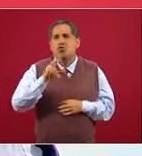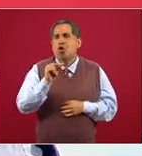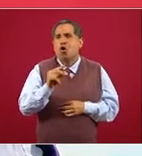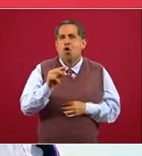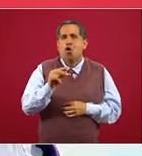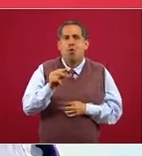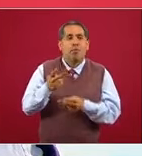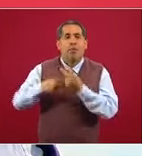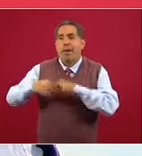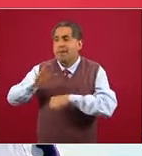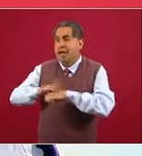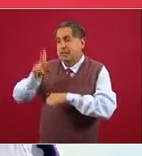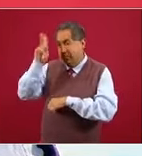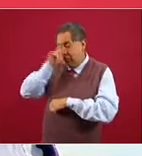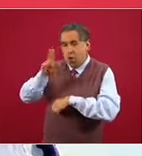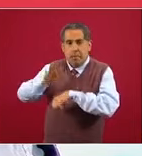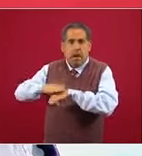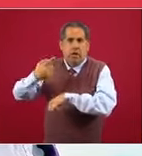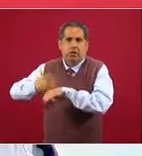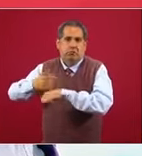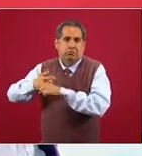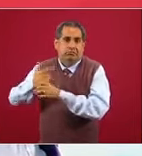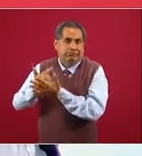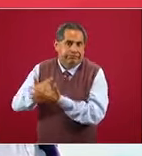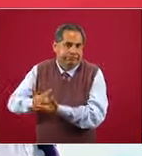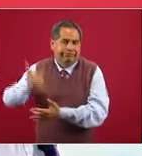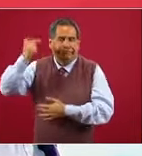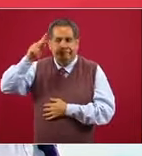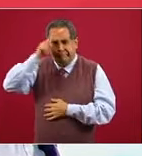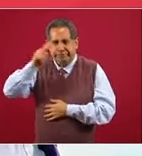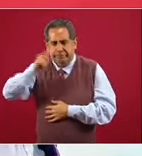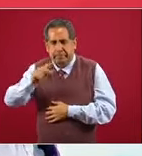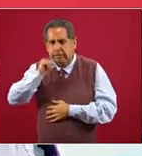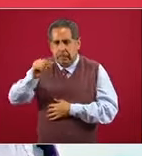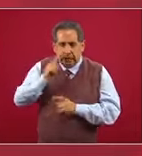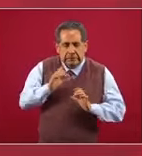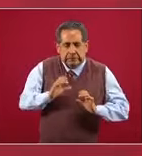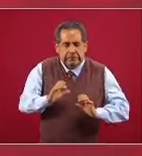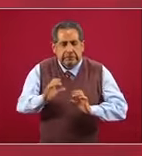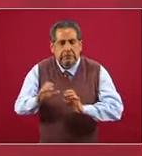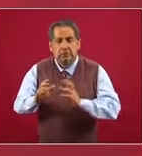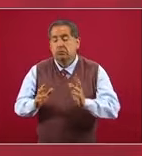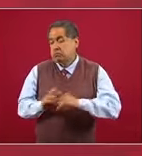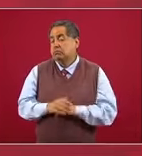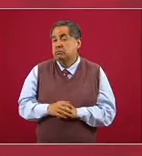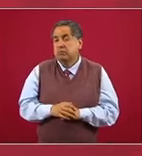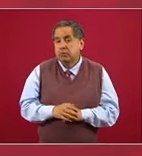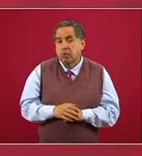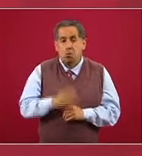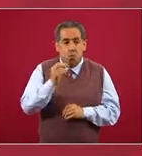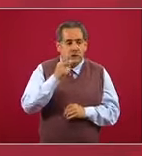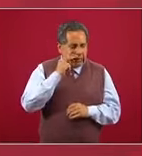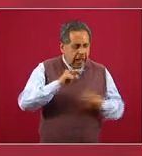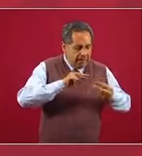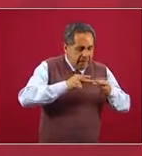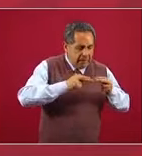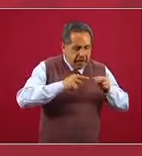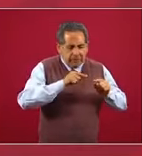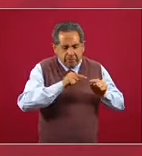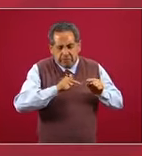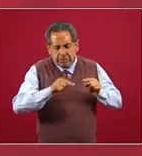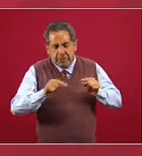generando un patrón de enfermedad más grave que el que se conocía. de hecho, muchas de las secuenciaciones que se